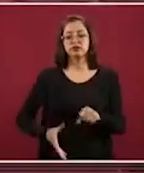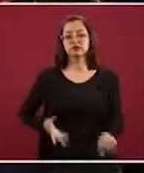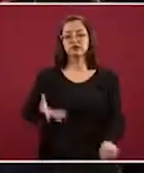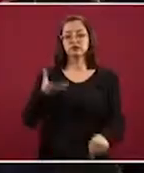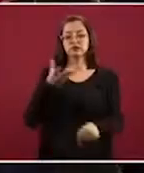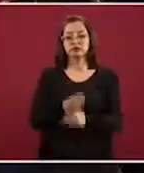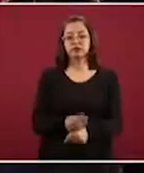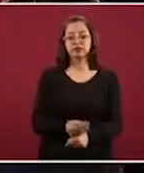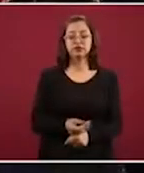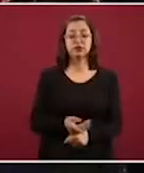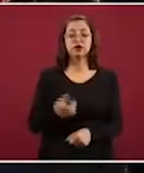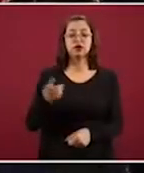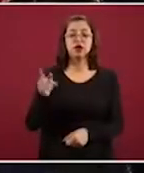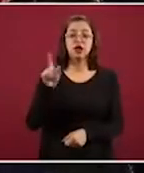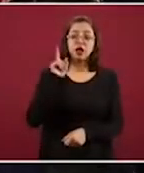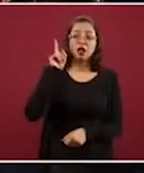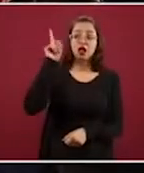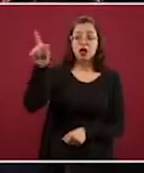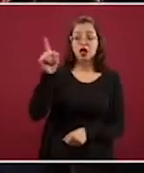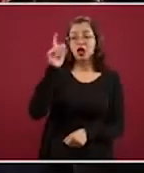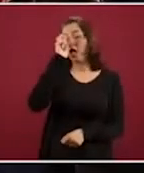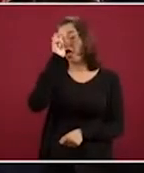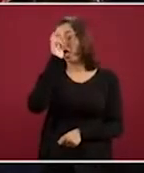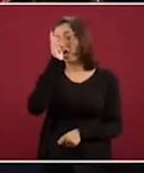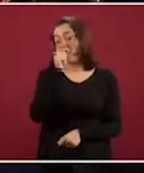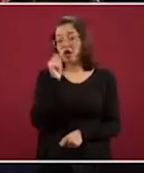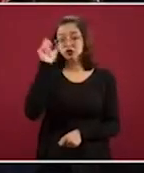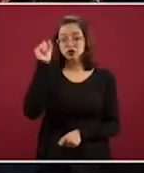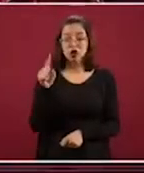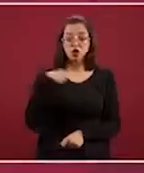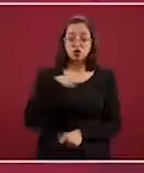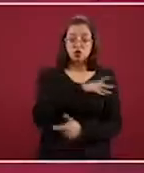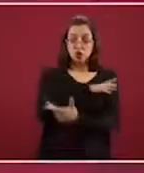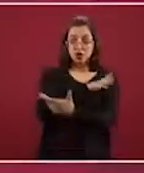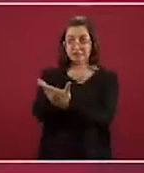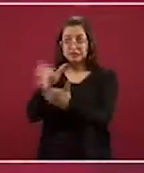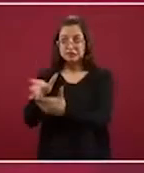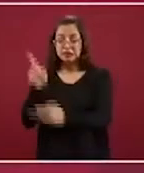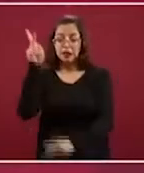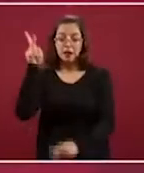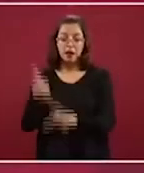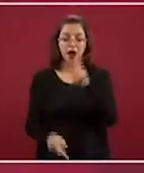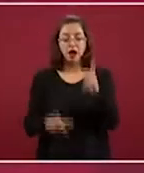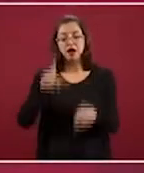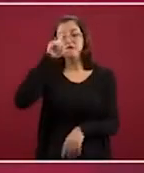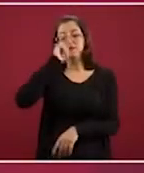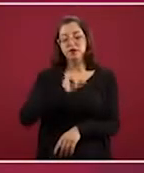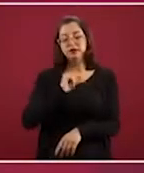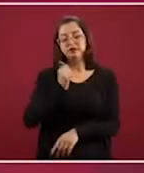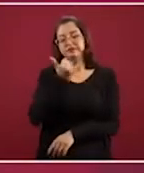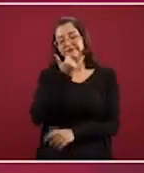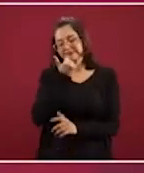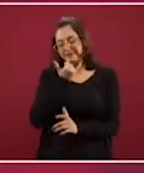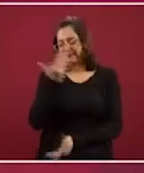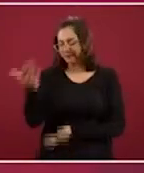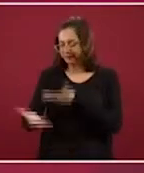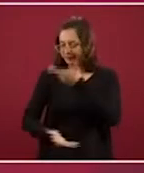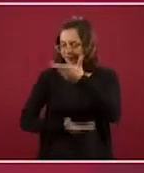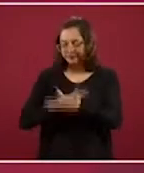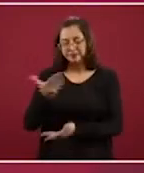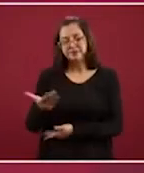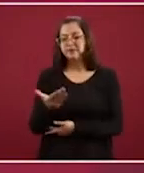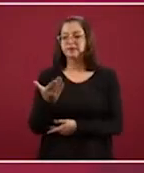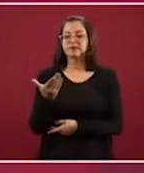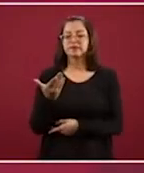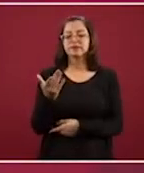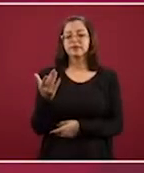suspendí mi viaje a Sonora, ofrecer una disculpa a los padres de